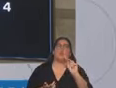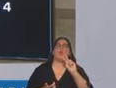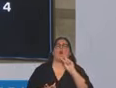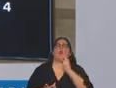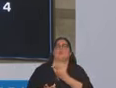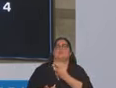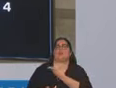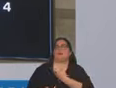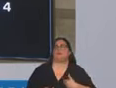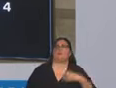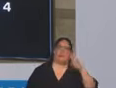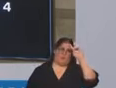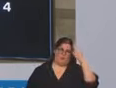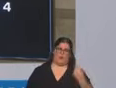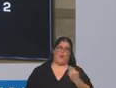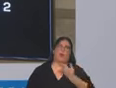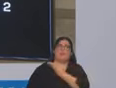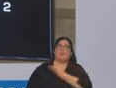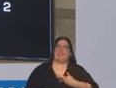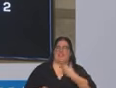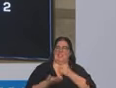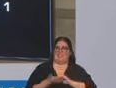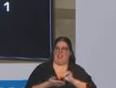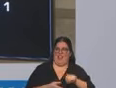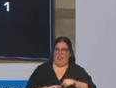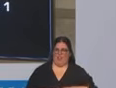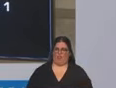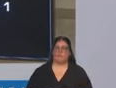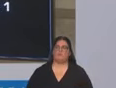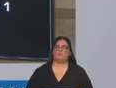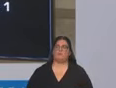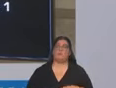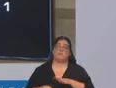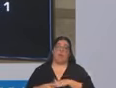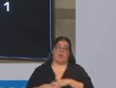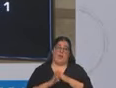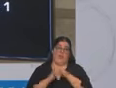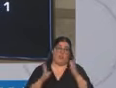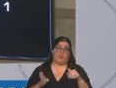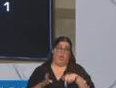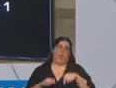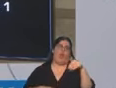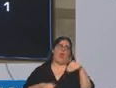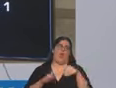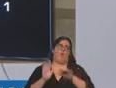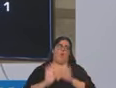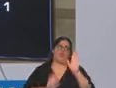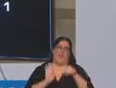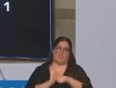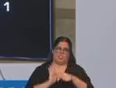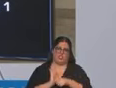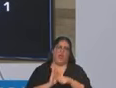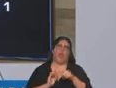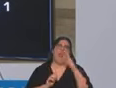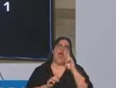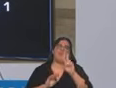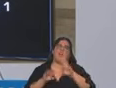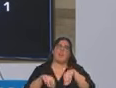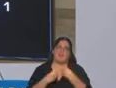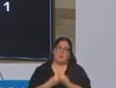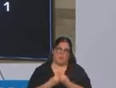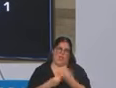conduciendo como presidenta del senado Este es el momento de la votación enseguida se va a conocer el resultado la votación en general